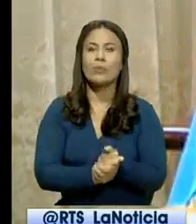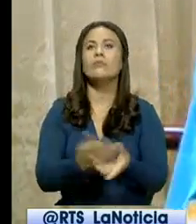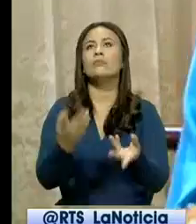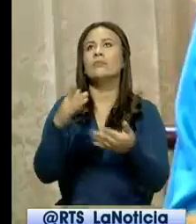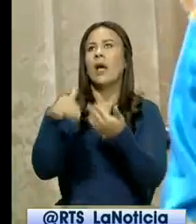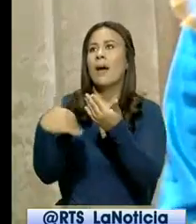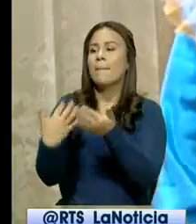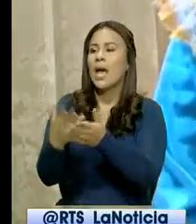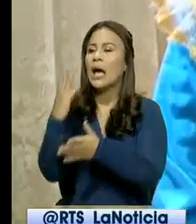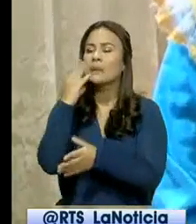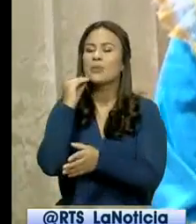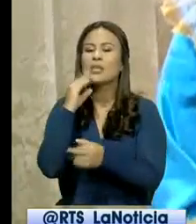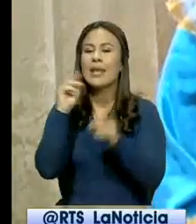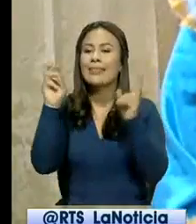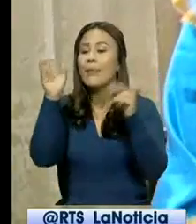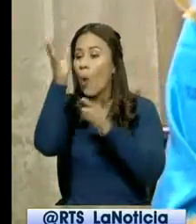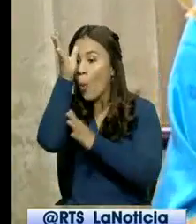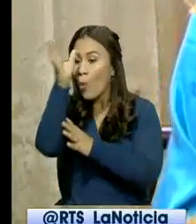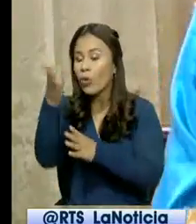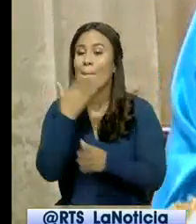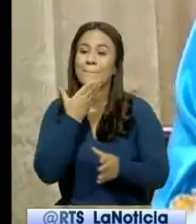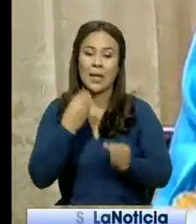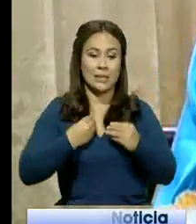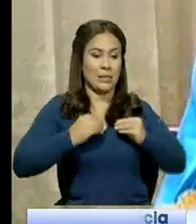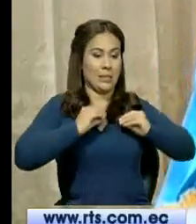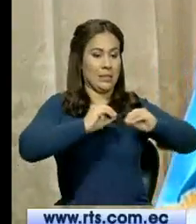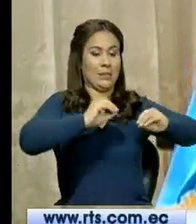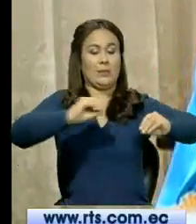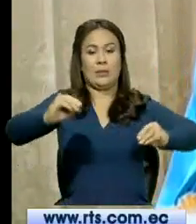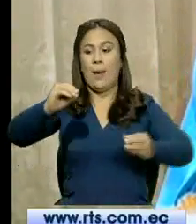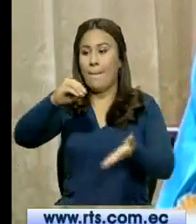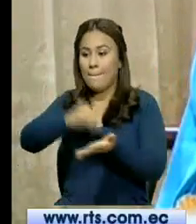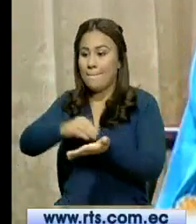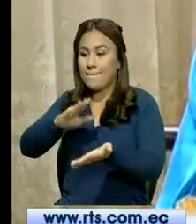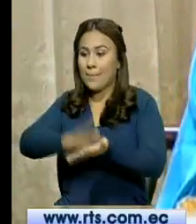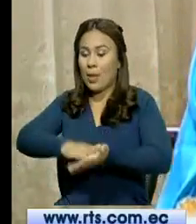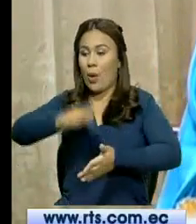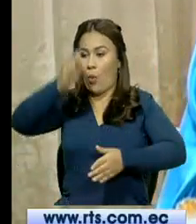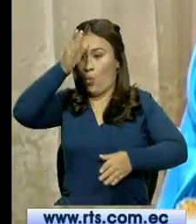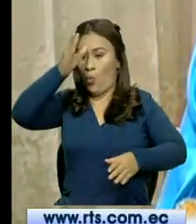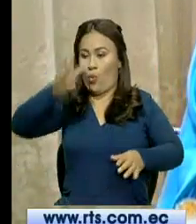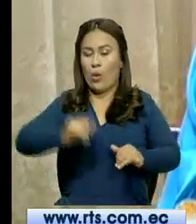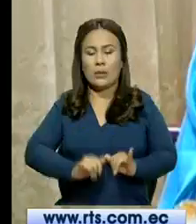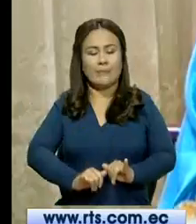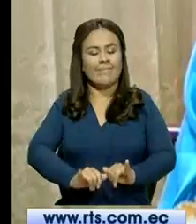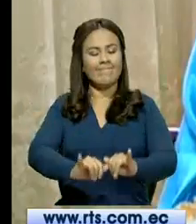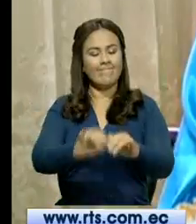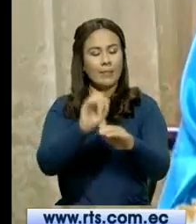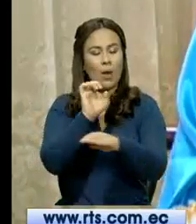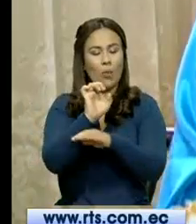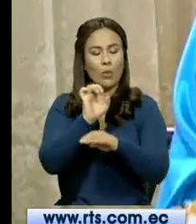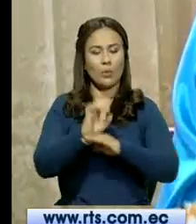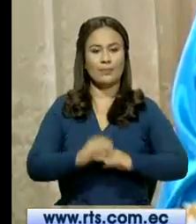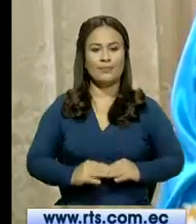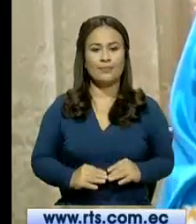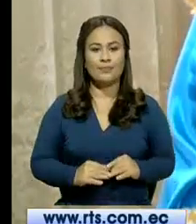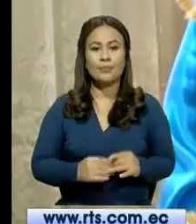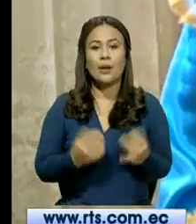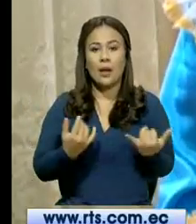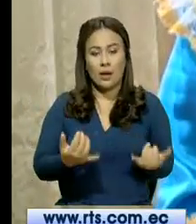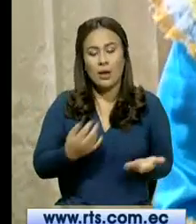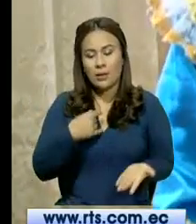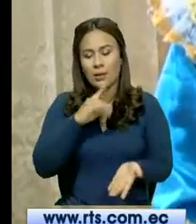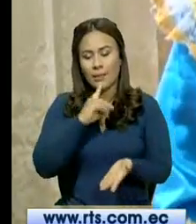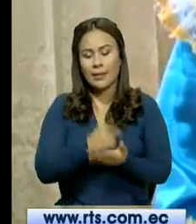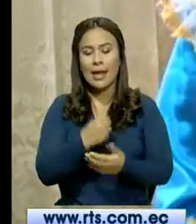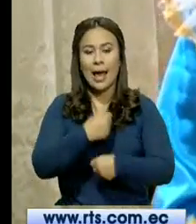especializados en materia cultural, a declararle patrimonio cultural intangible de la República del Ecuador. Y obviamente eso